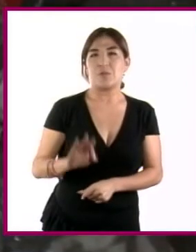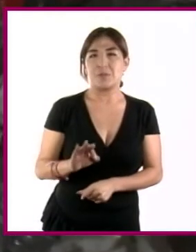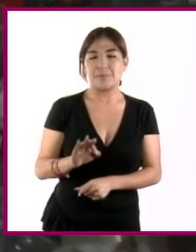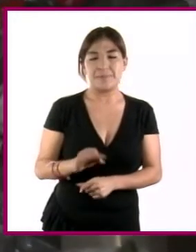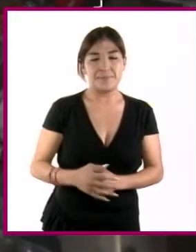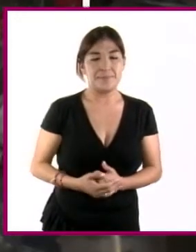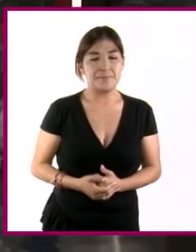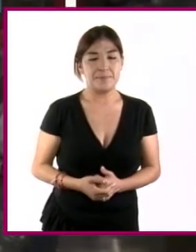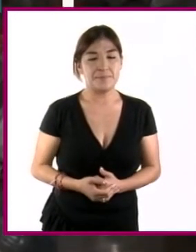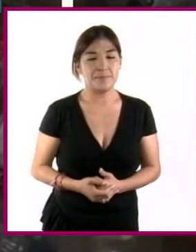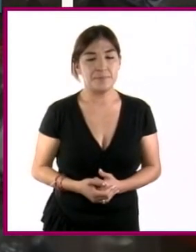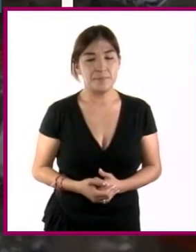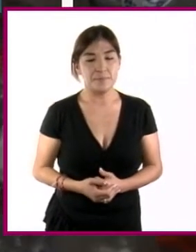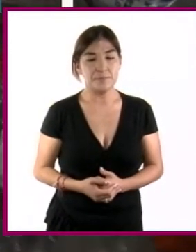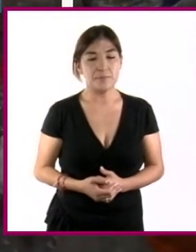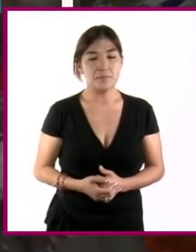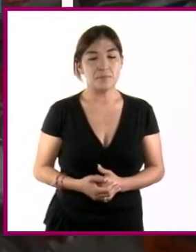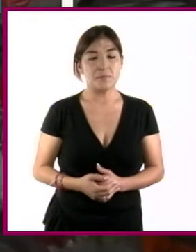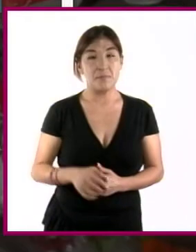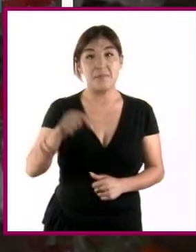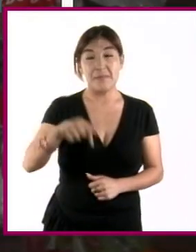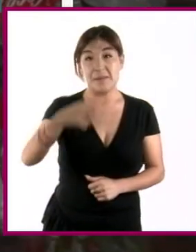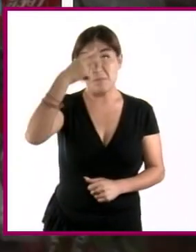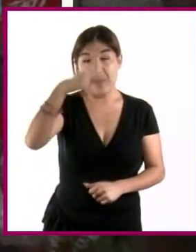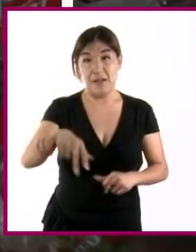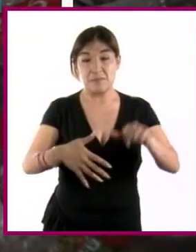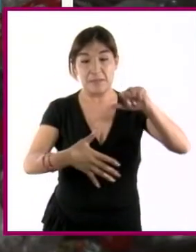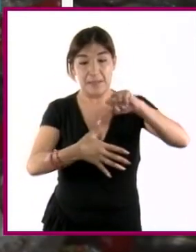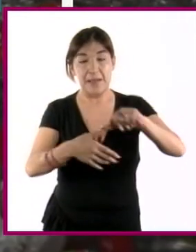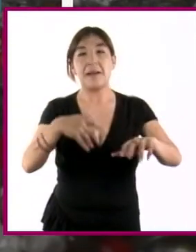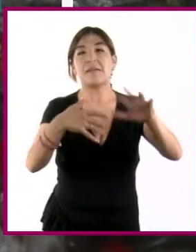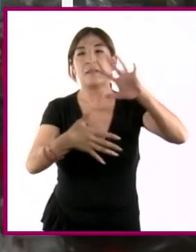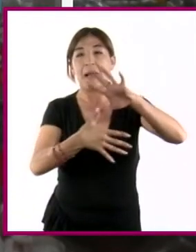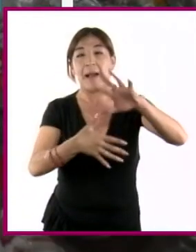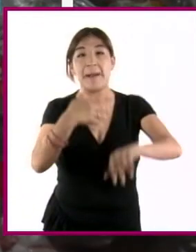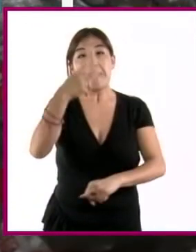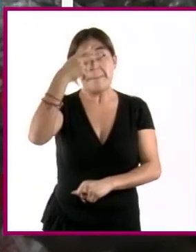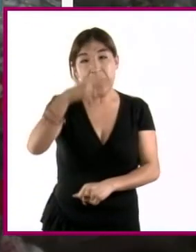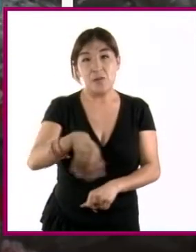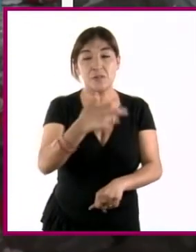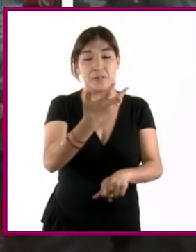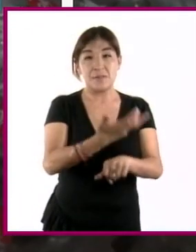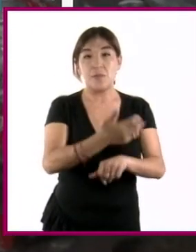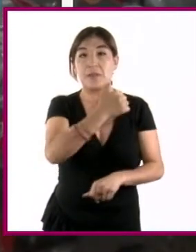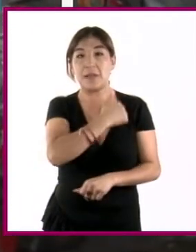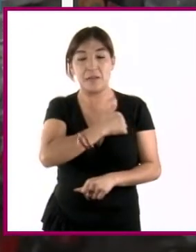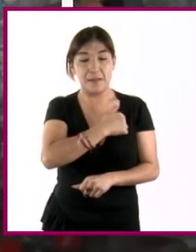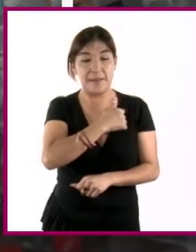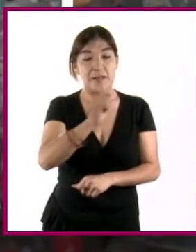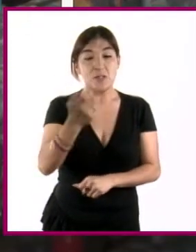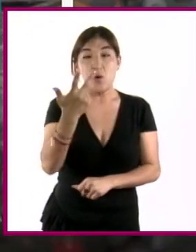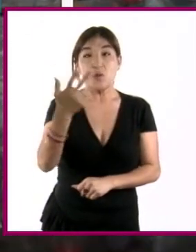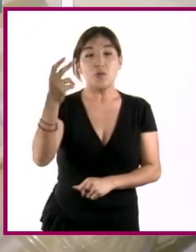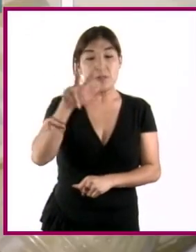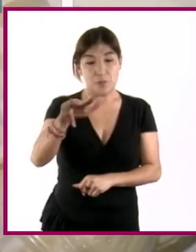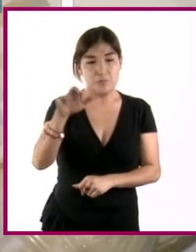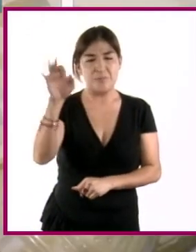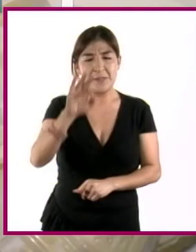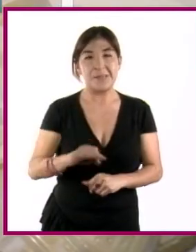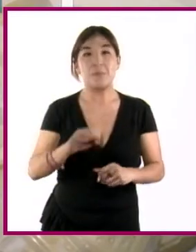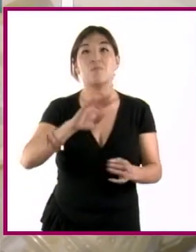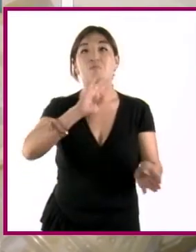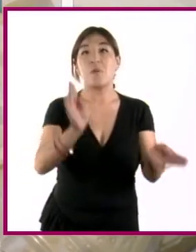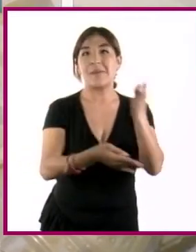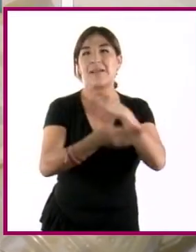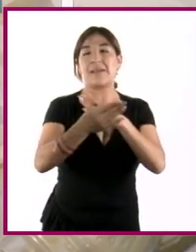el continente americano, México, Estados Unidos y Canadá producen el 18% del plástico mundial, mientras que